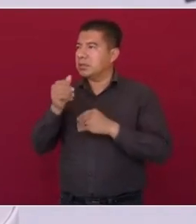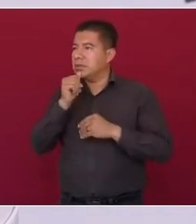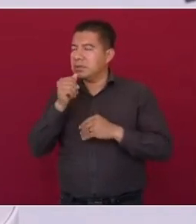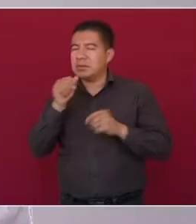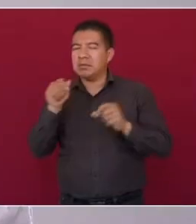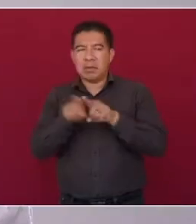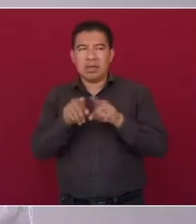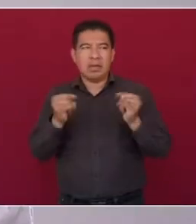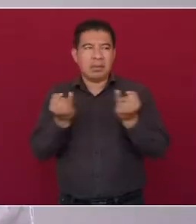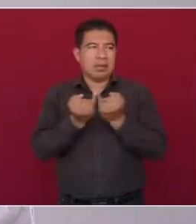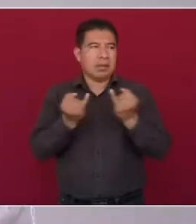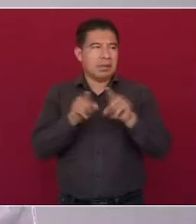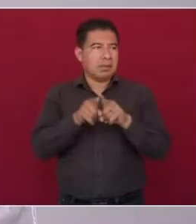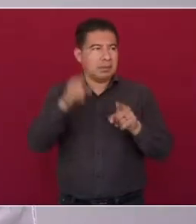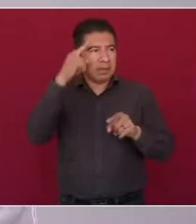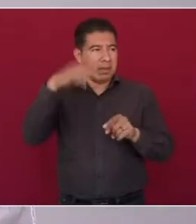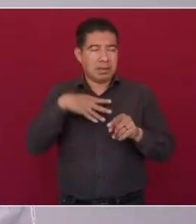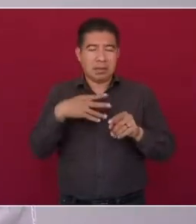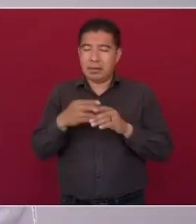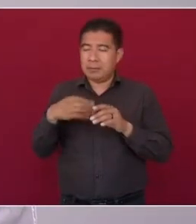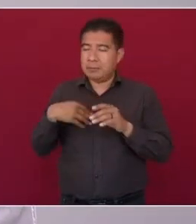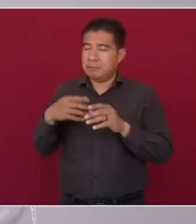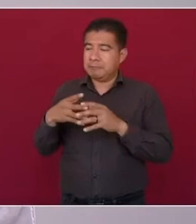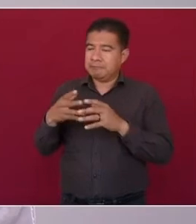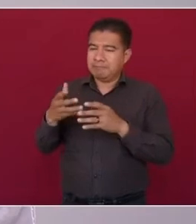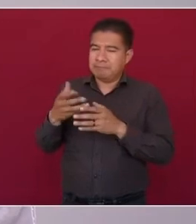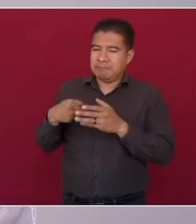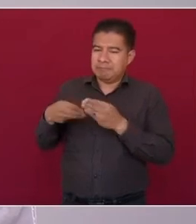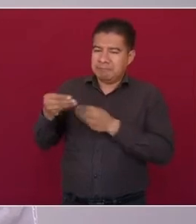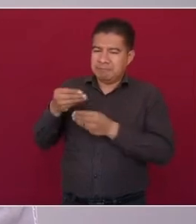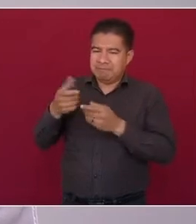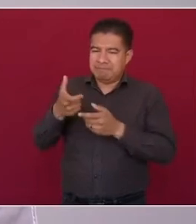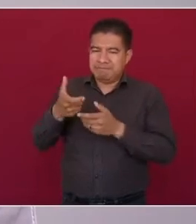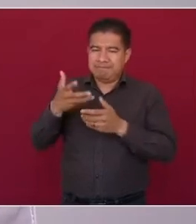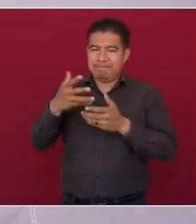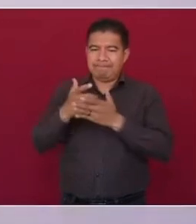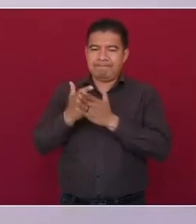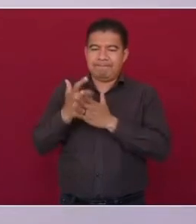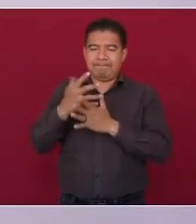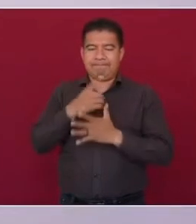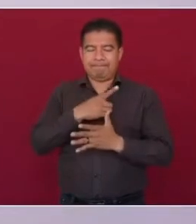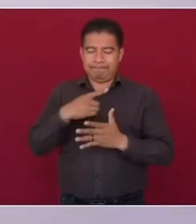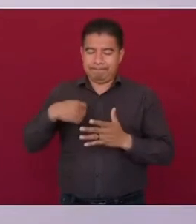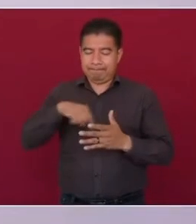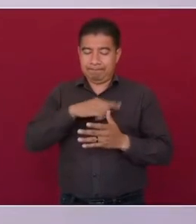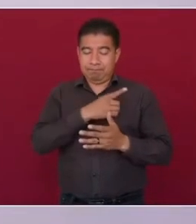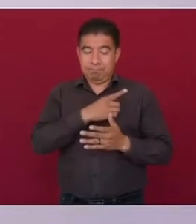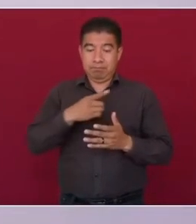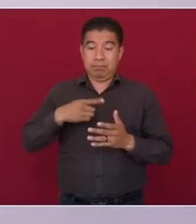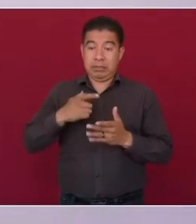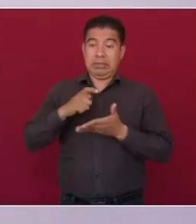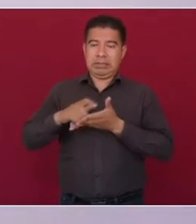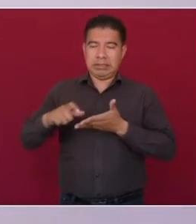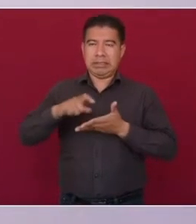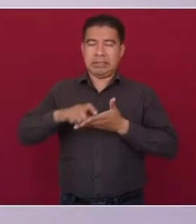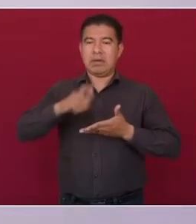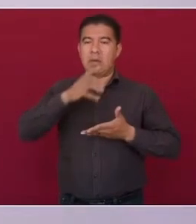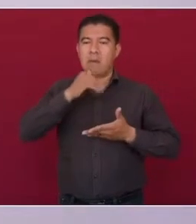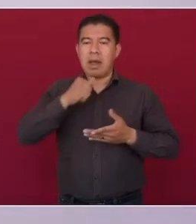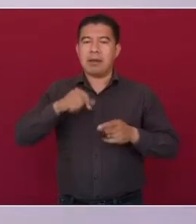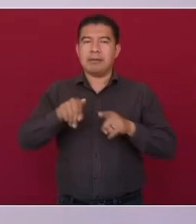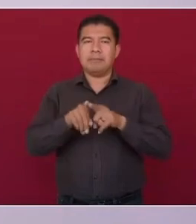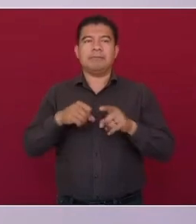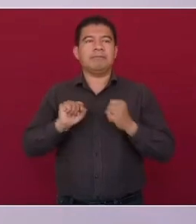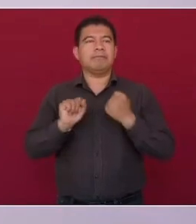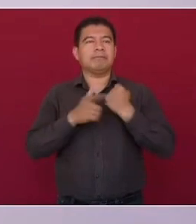inflación. Se pierde poder adquisitivo. Por eso tenemos que enfrentar